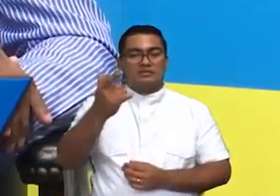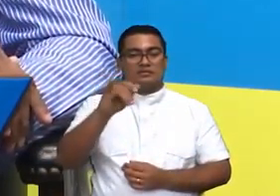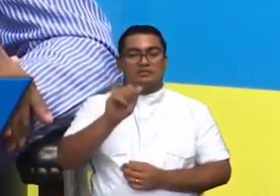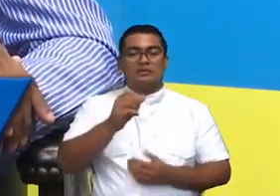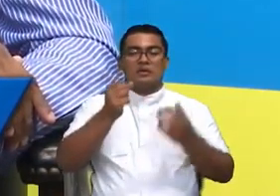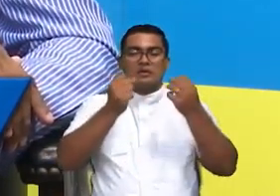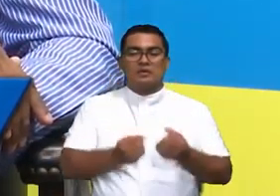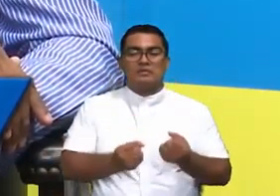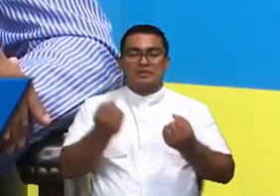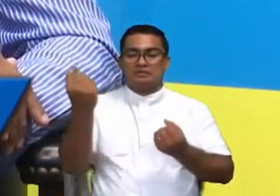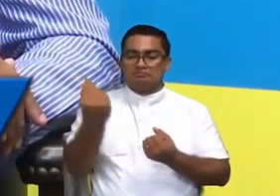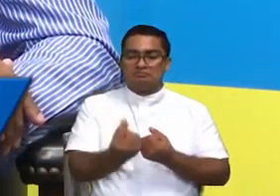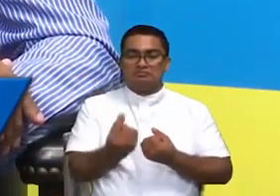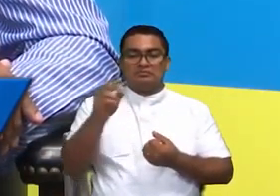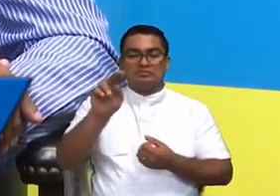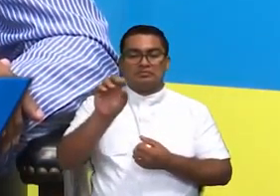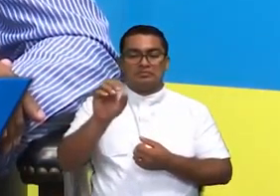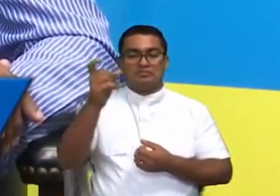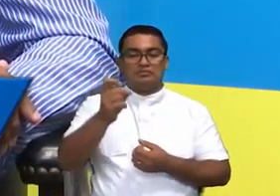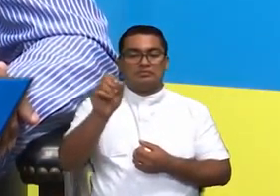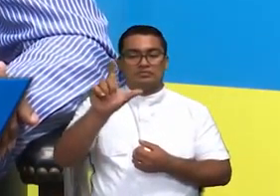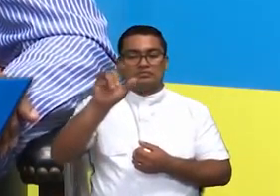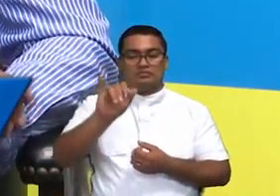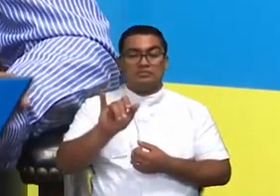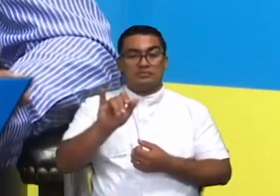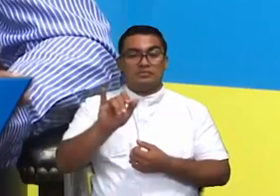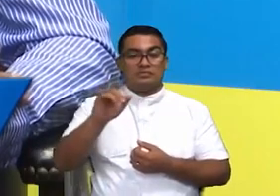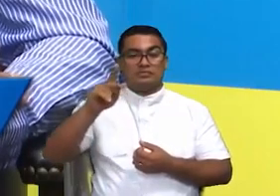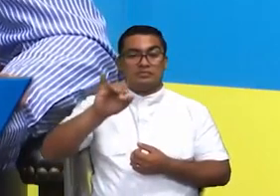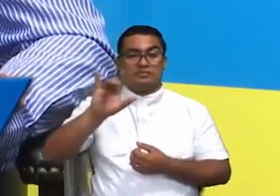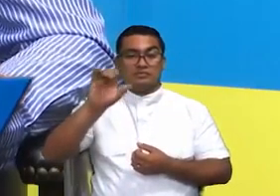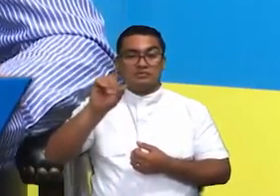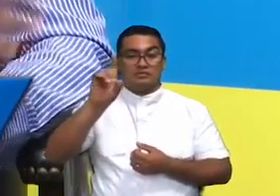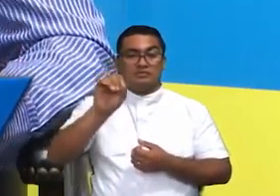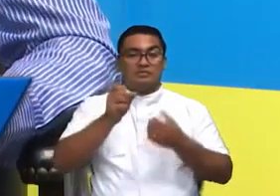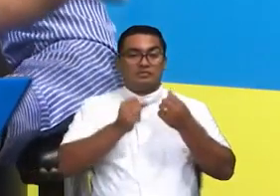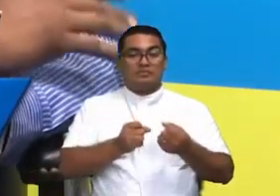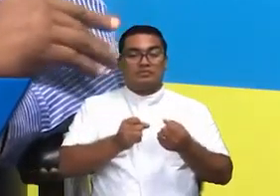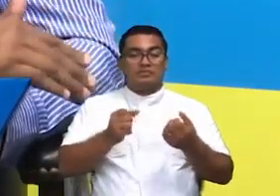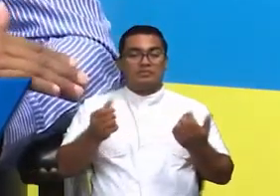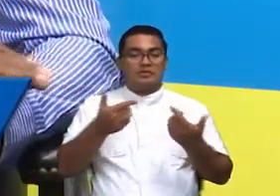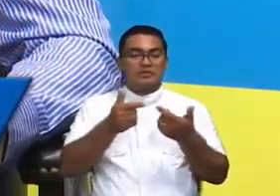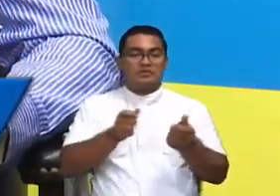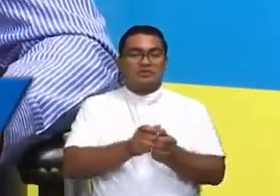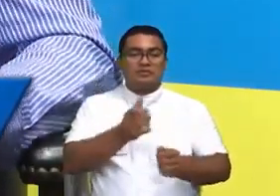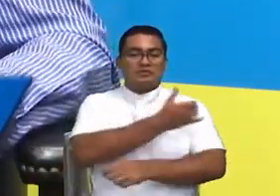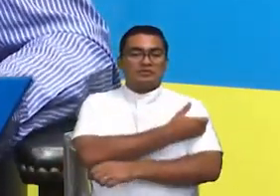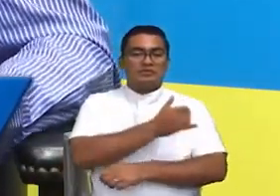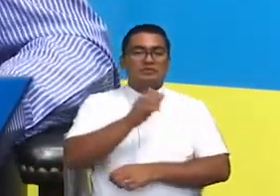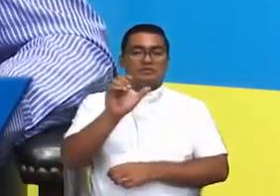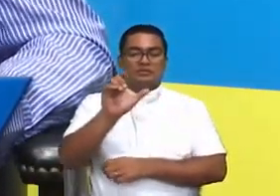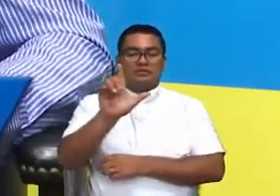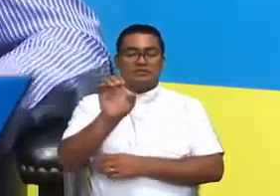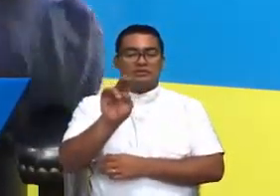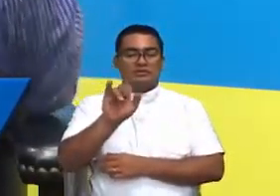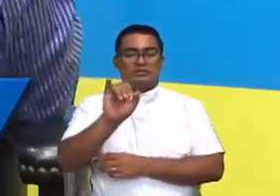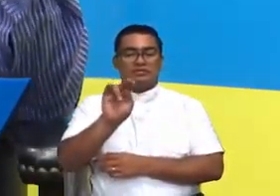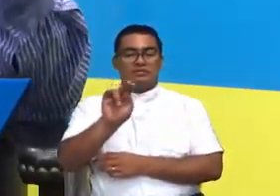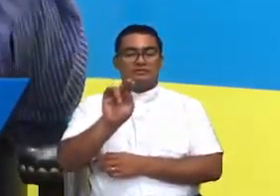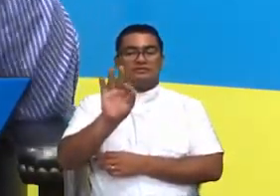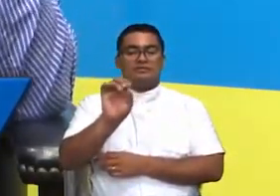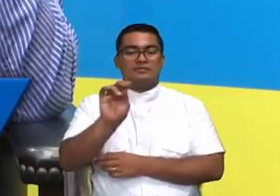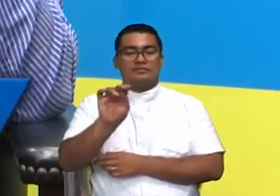doctor Noxoli Picado, quien es parte del equipo médico del Hospital Antonio Lenín Fonseca. Ya en la primera parte del programa